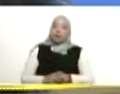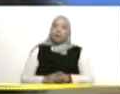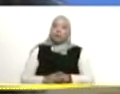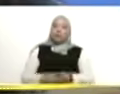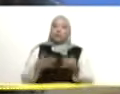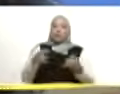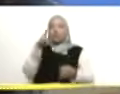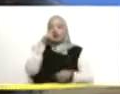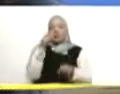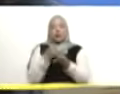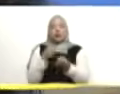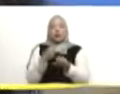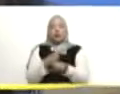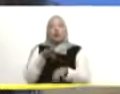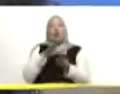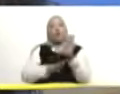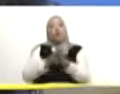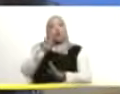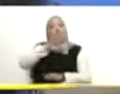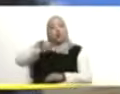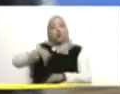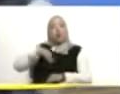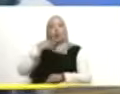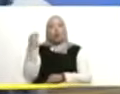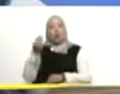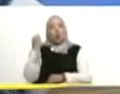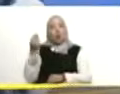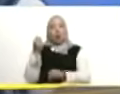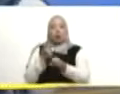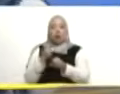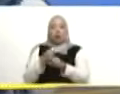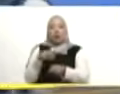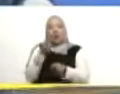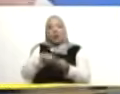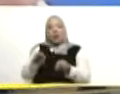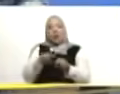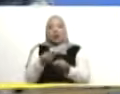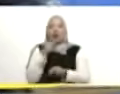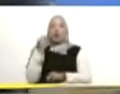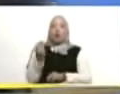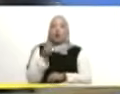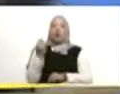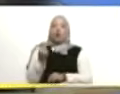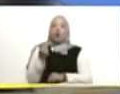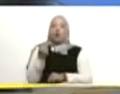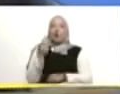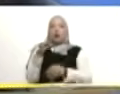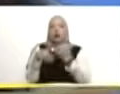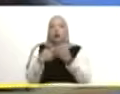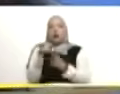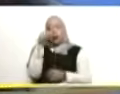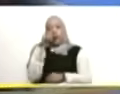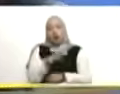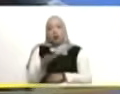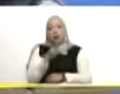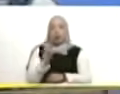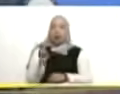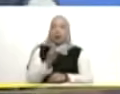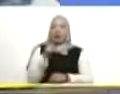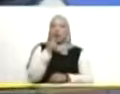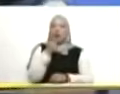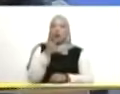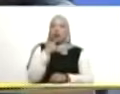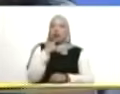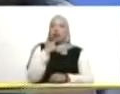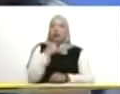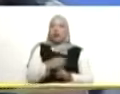esta generación que viene creciendo, pero sobre todo para esos niños y esas niñas que ven en este país hermoso